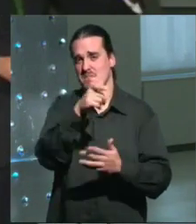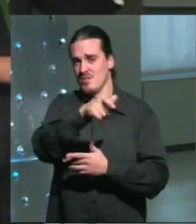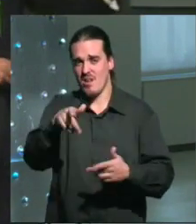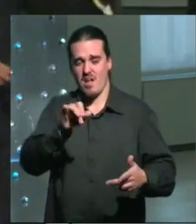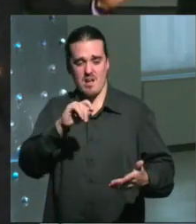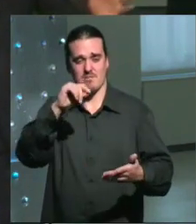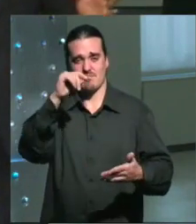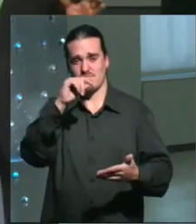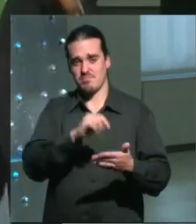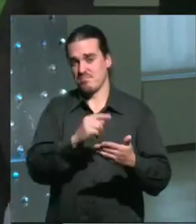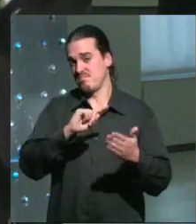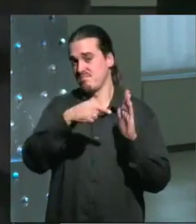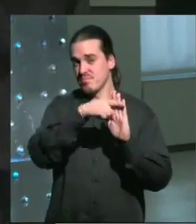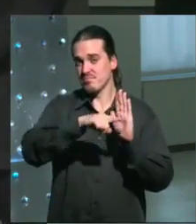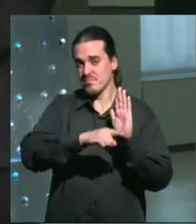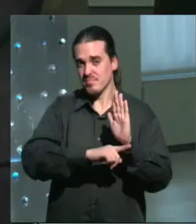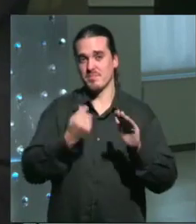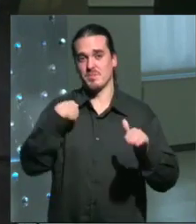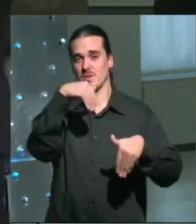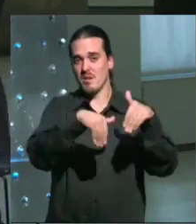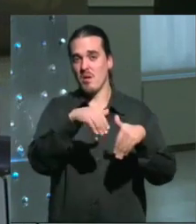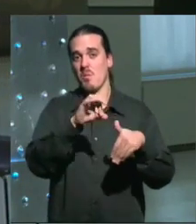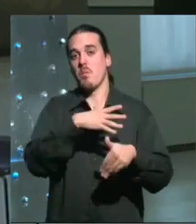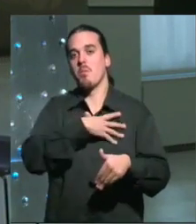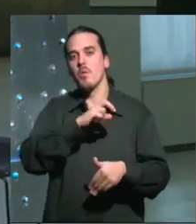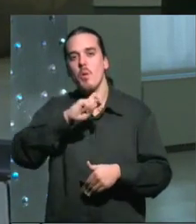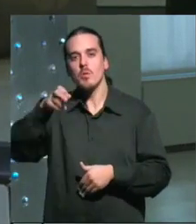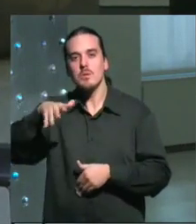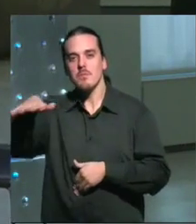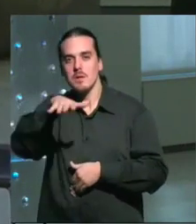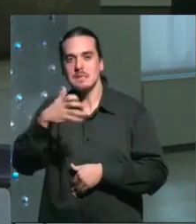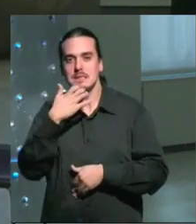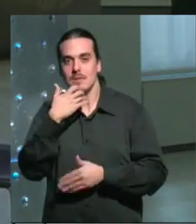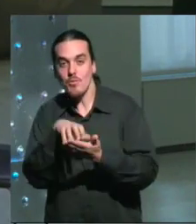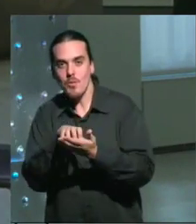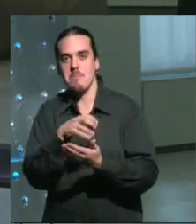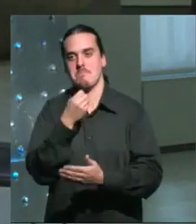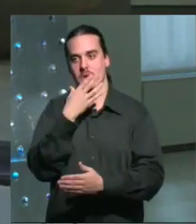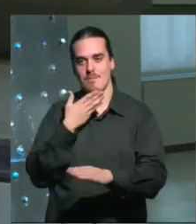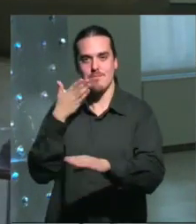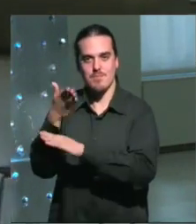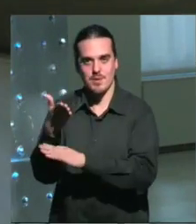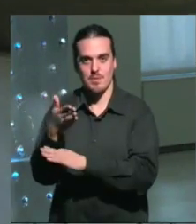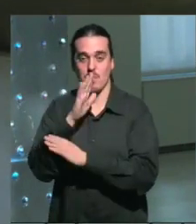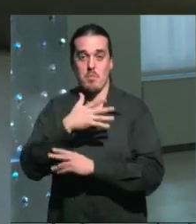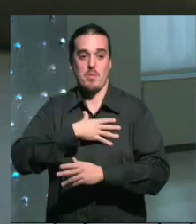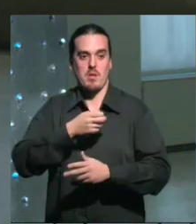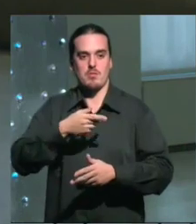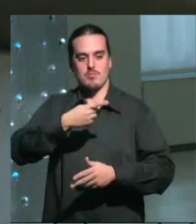tiempo en sus casas. Céntrate en el resto que son indecisos y demócratas. Y si te dan a elegir, no vayas a los demócratas porque están en nuestra base y van a